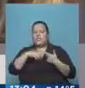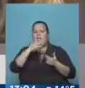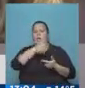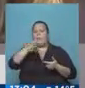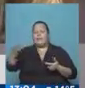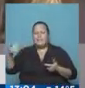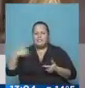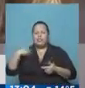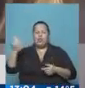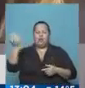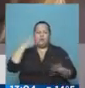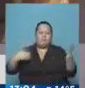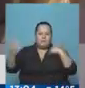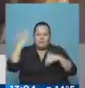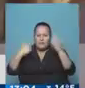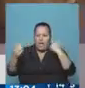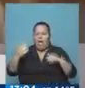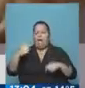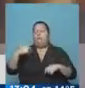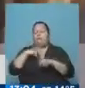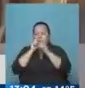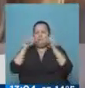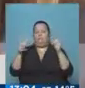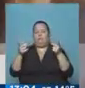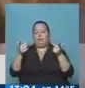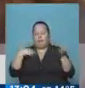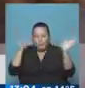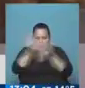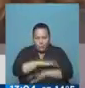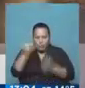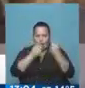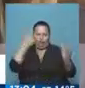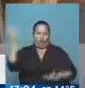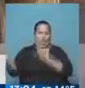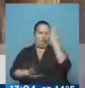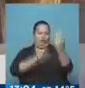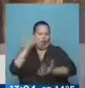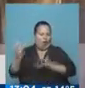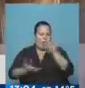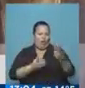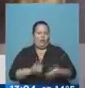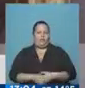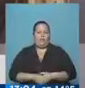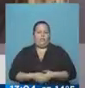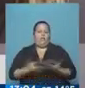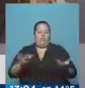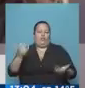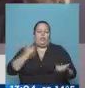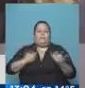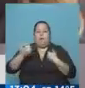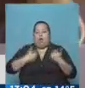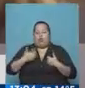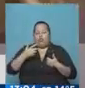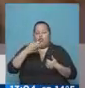vecinos que me llamaban cuando me desperté en encontrar el auto incendiado se está enseñando por lo que nos cuentan